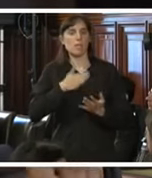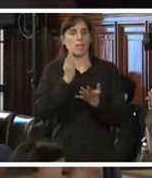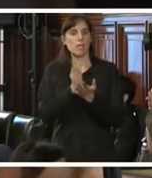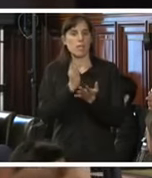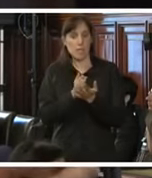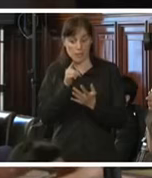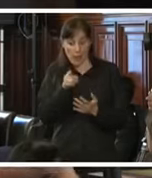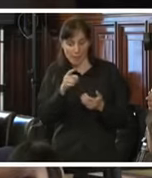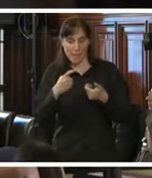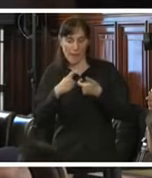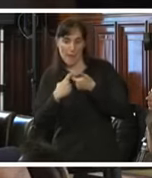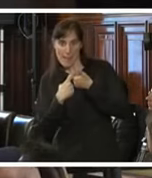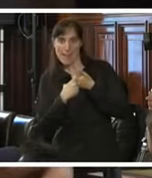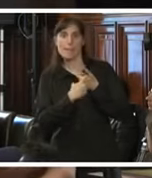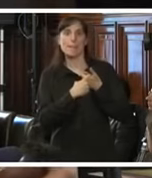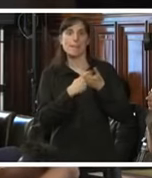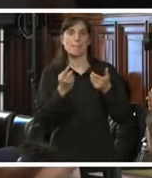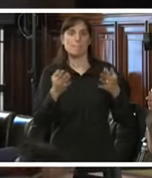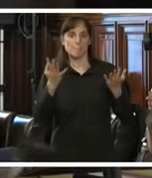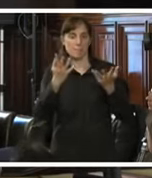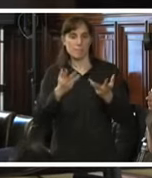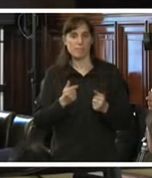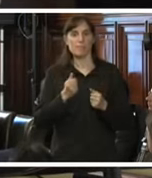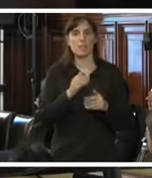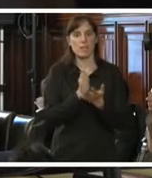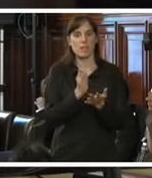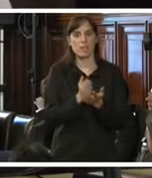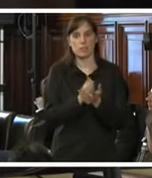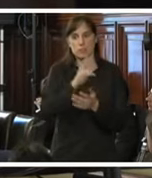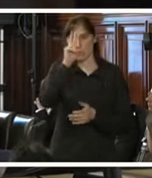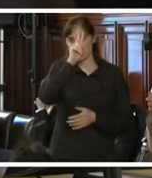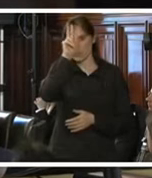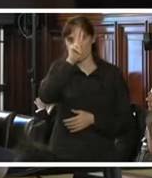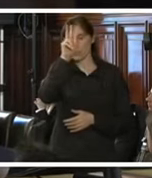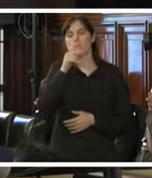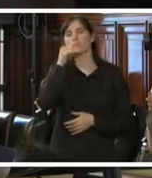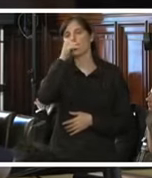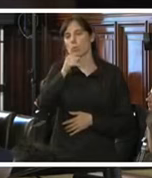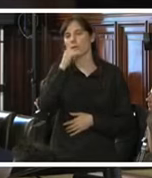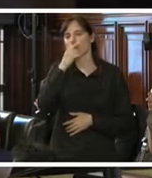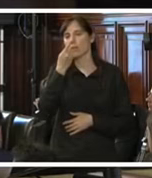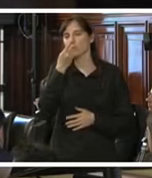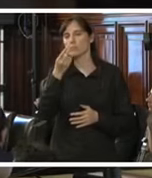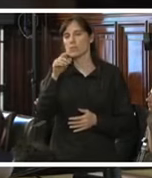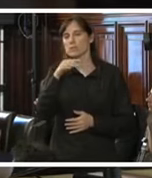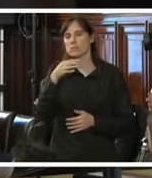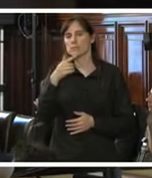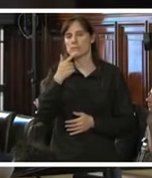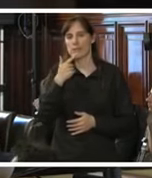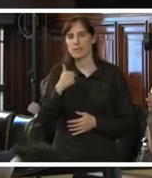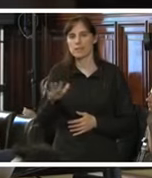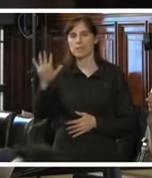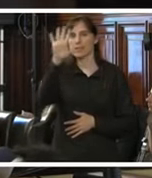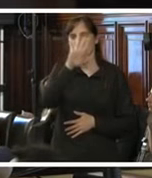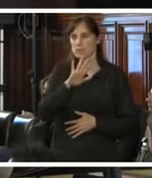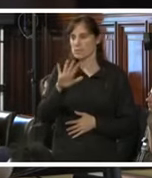estas corporaciones aún en aras a los derechos indígenas. Sawayamaxa es un caso emblemático a nivel nacional e internacional.